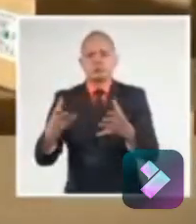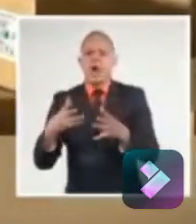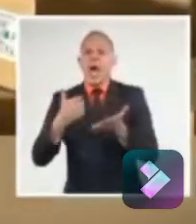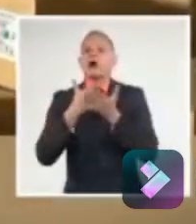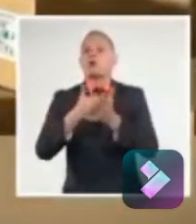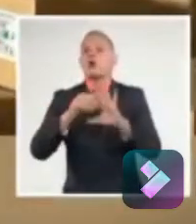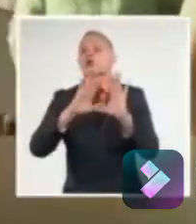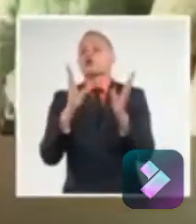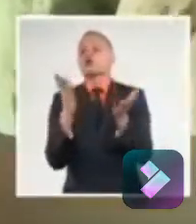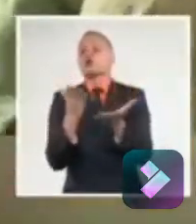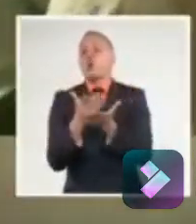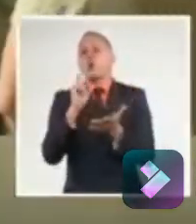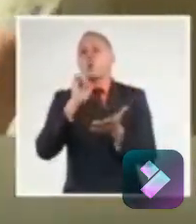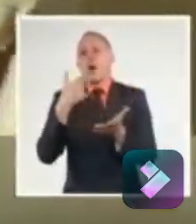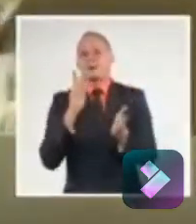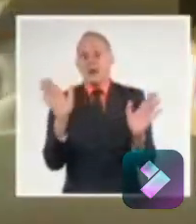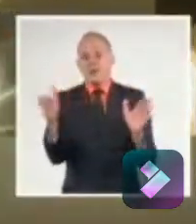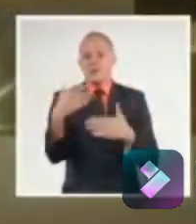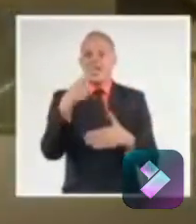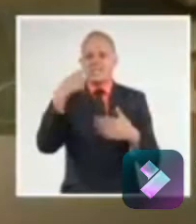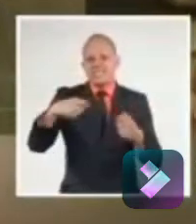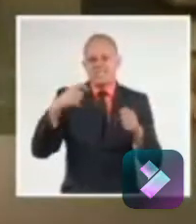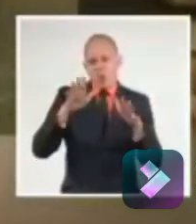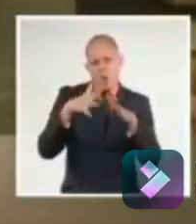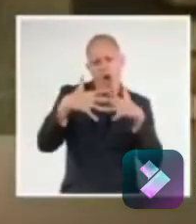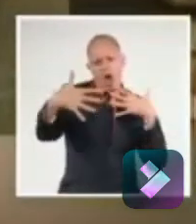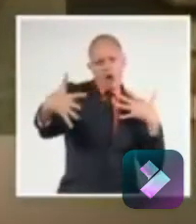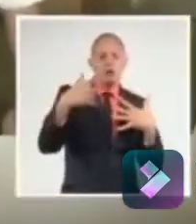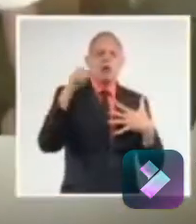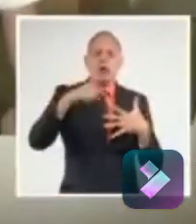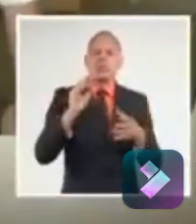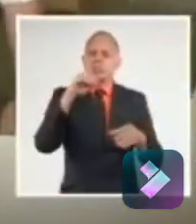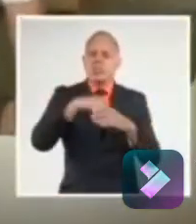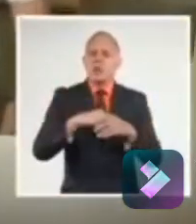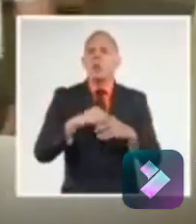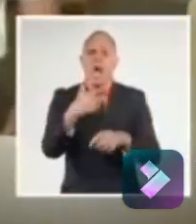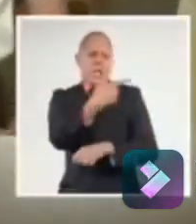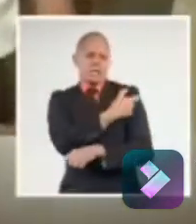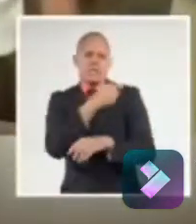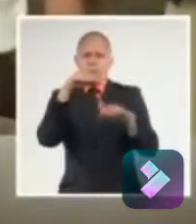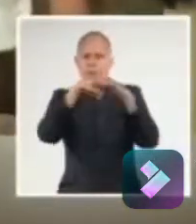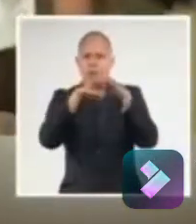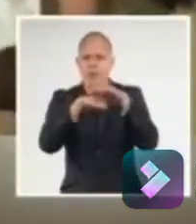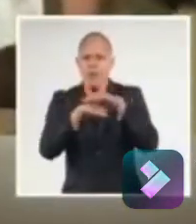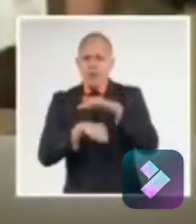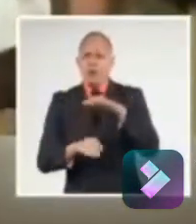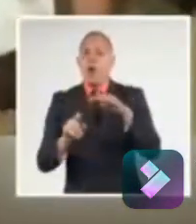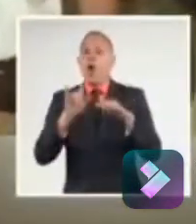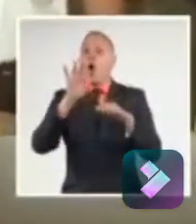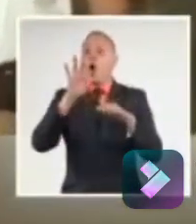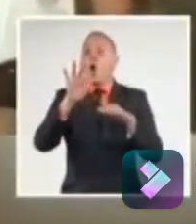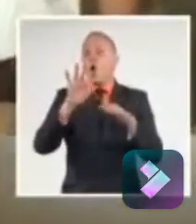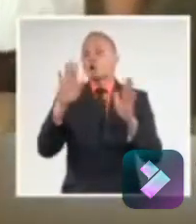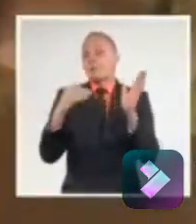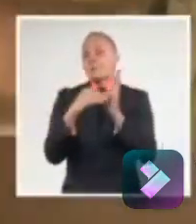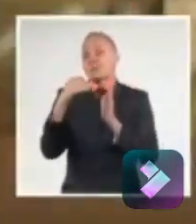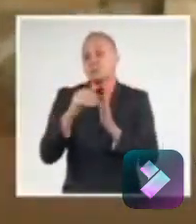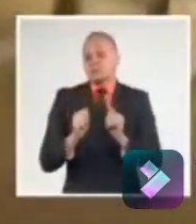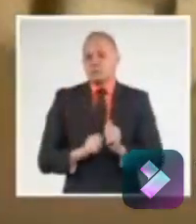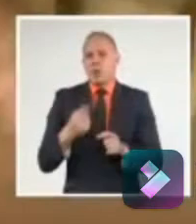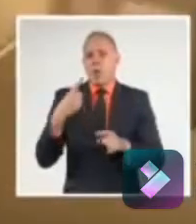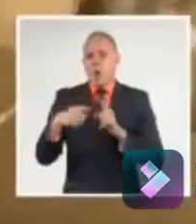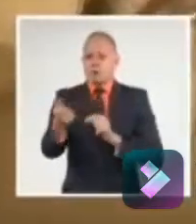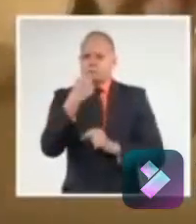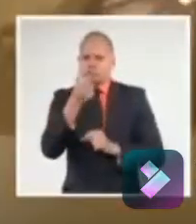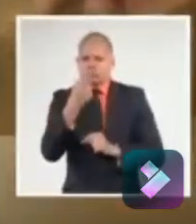de 5 contenedores que totalizan 8.7 millones de jeringuillas e insumos médicos